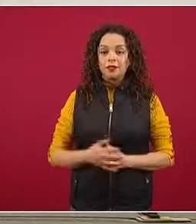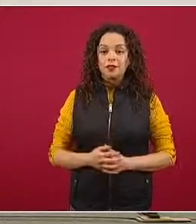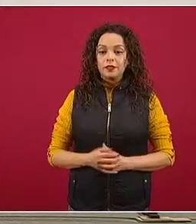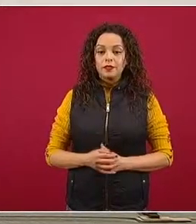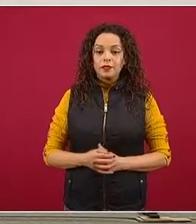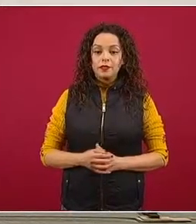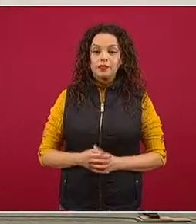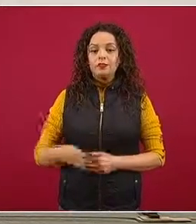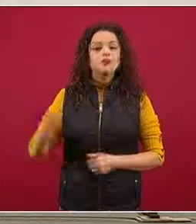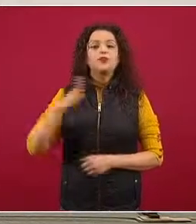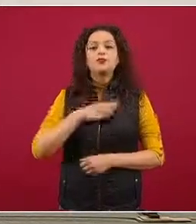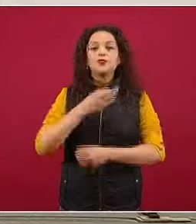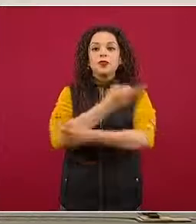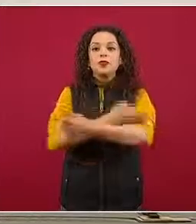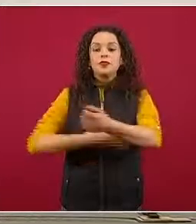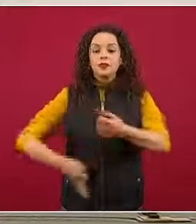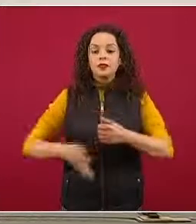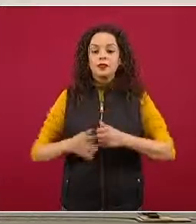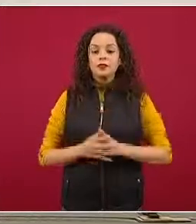muy buenas tardes,